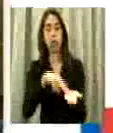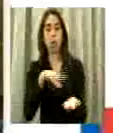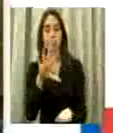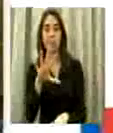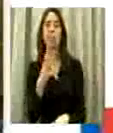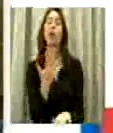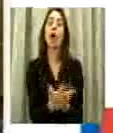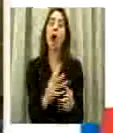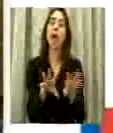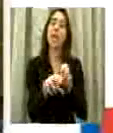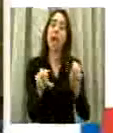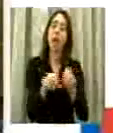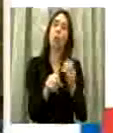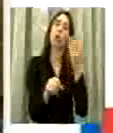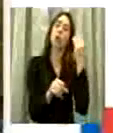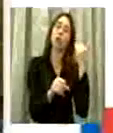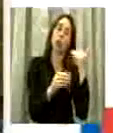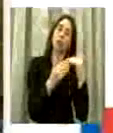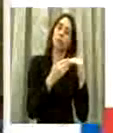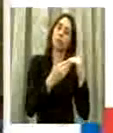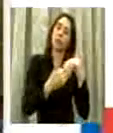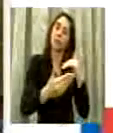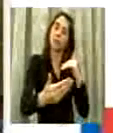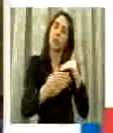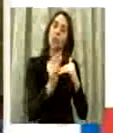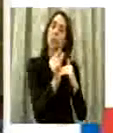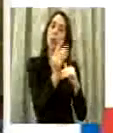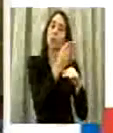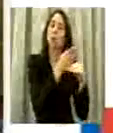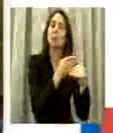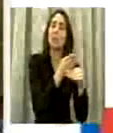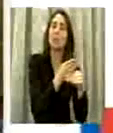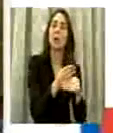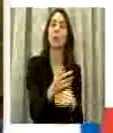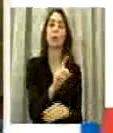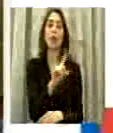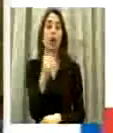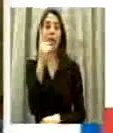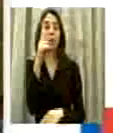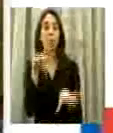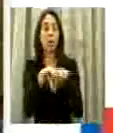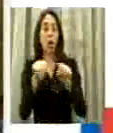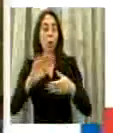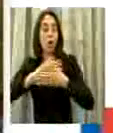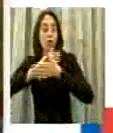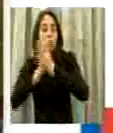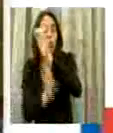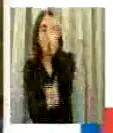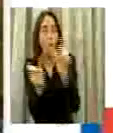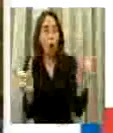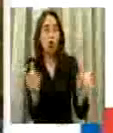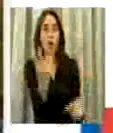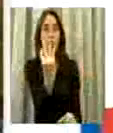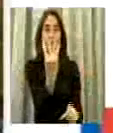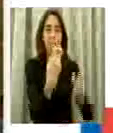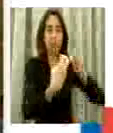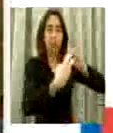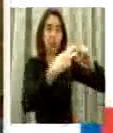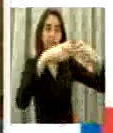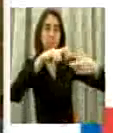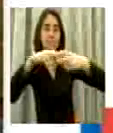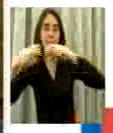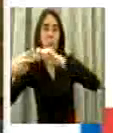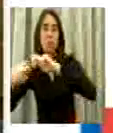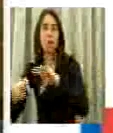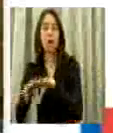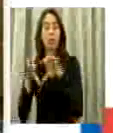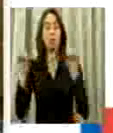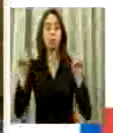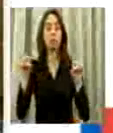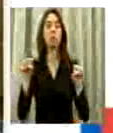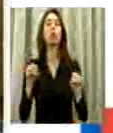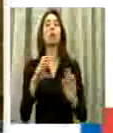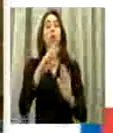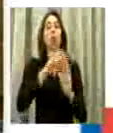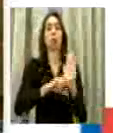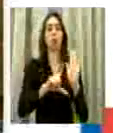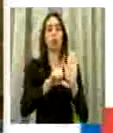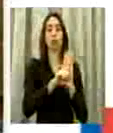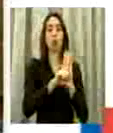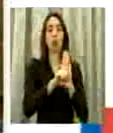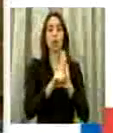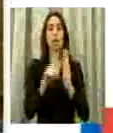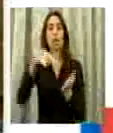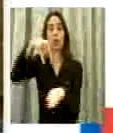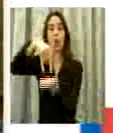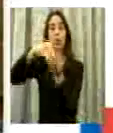hay acuerdos parciales posteriores, pero no hay ningún acuerdo unánime con los 14 gremios y eso permitió despachar el proyecto de ley en